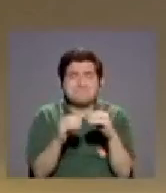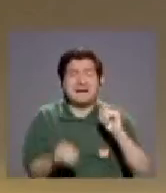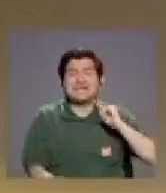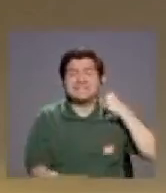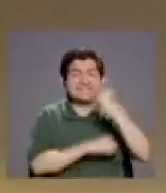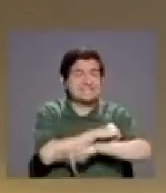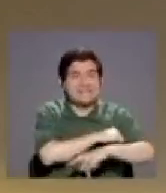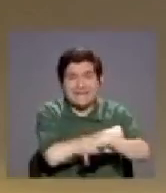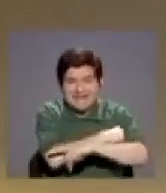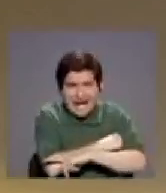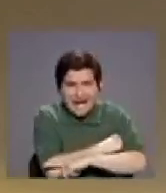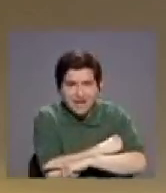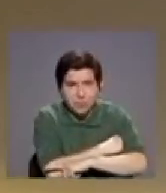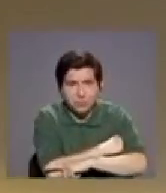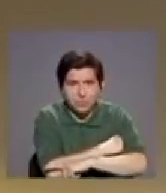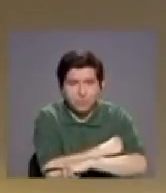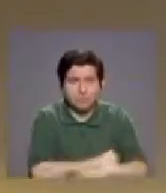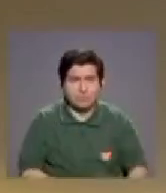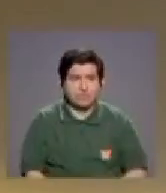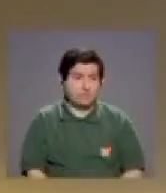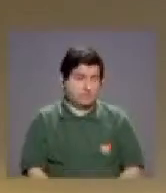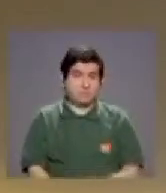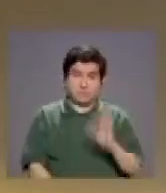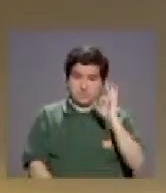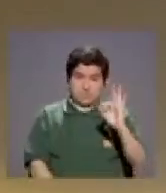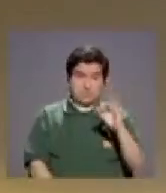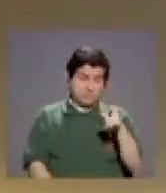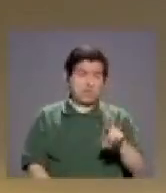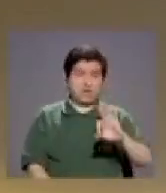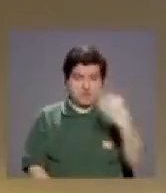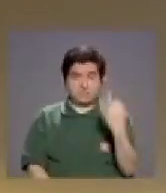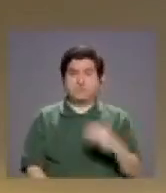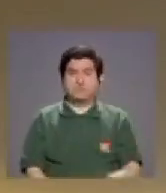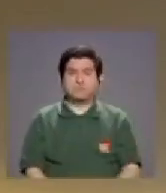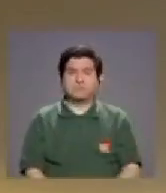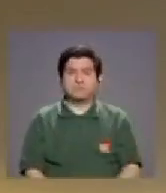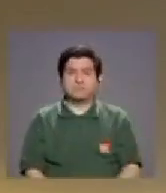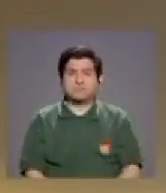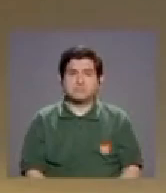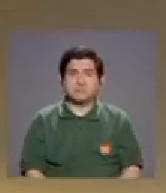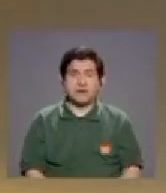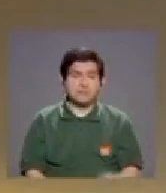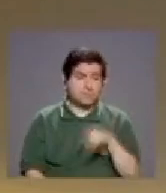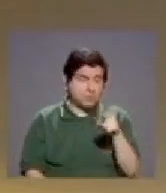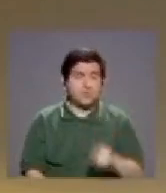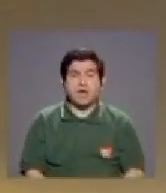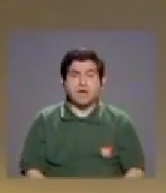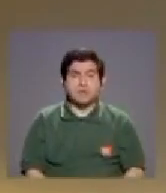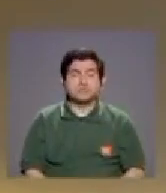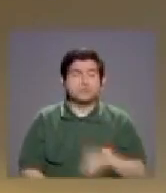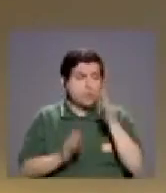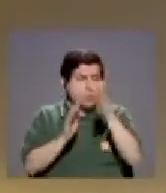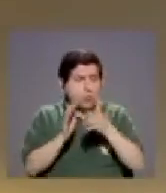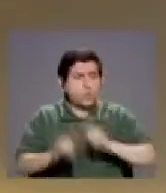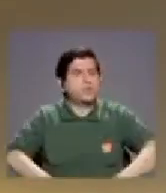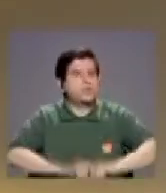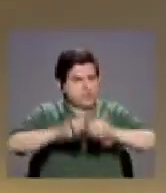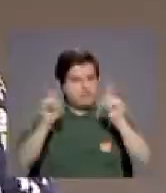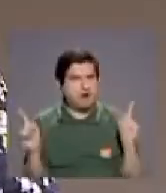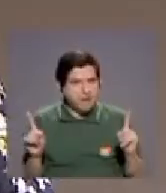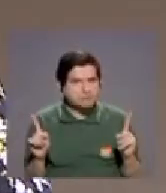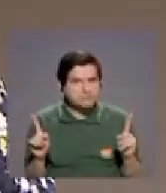de este país. Y está muy bien que así sea, porque son los cuidados son muy